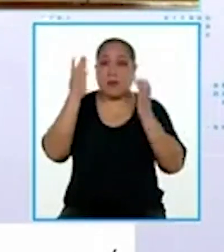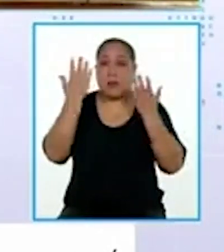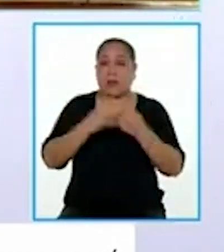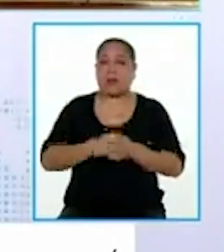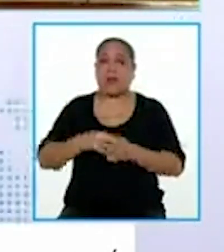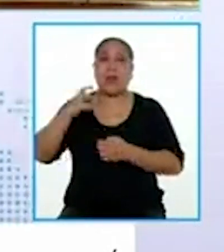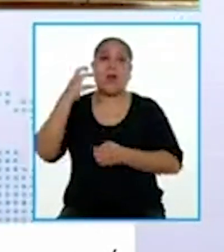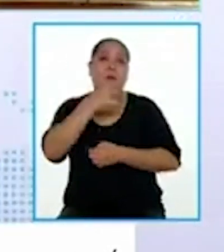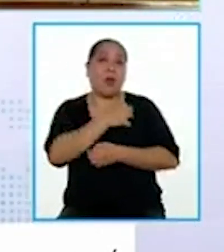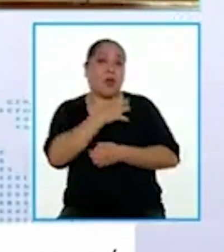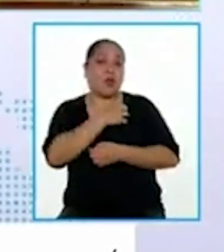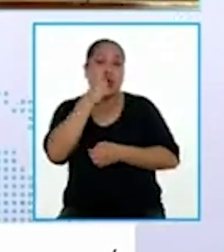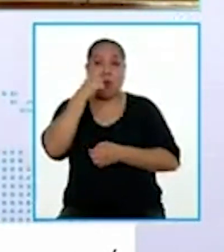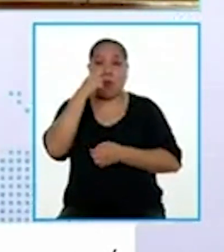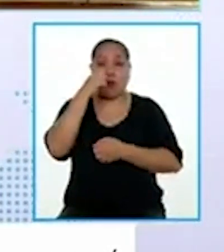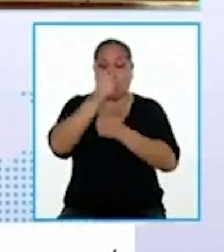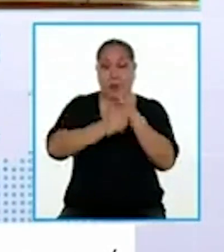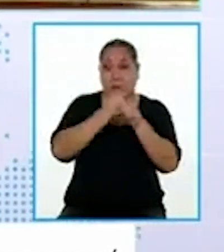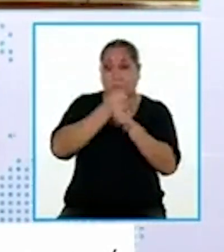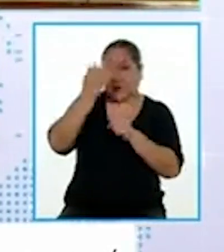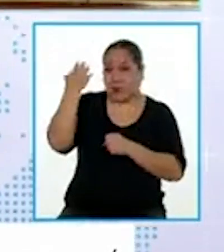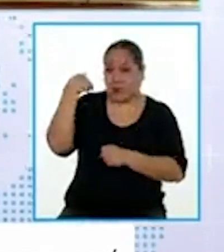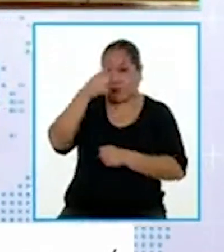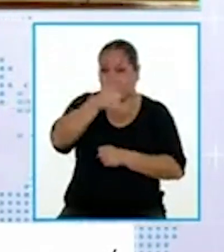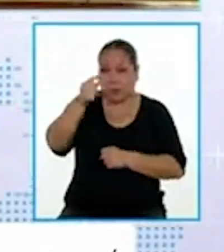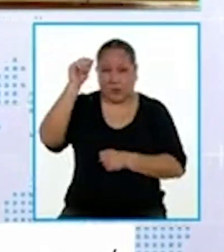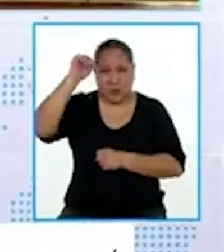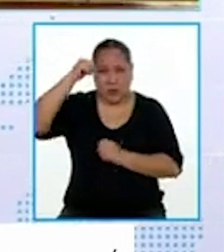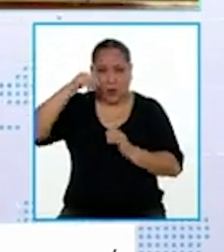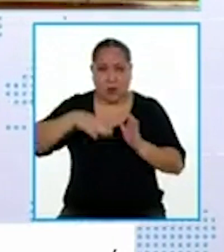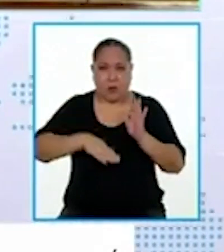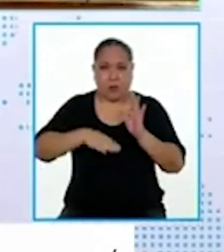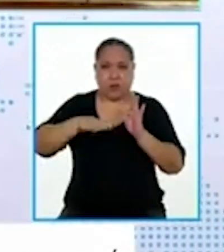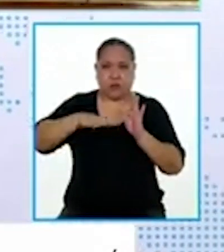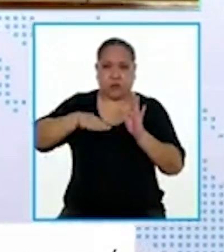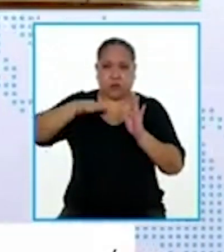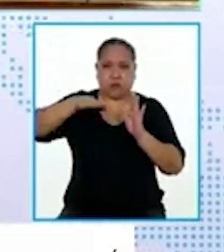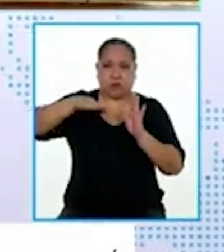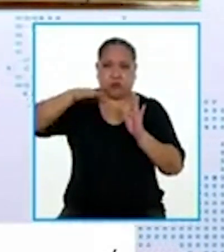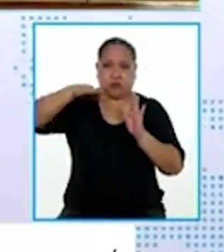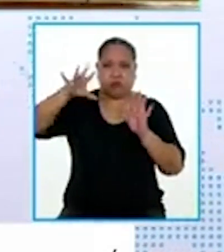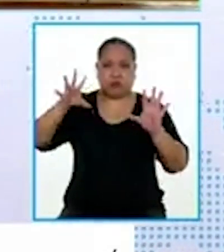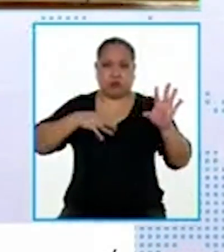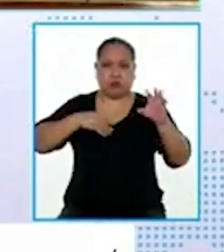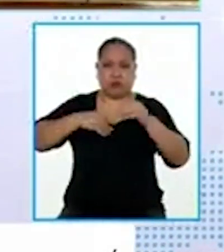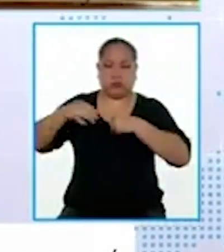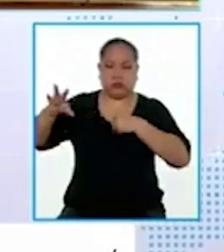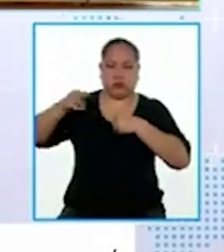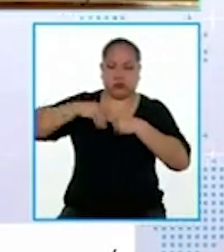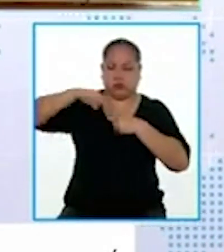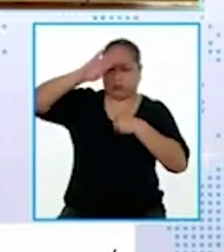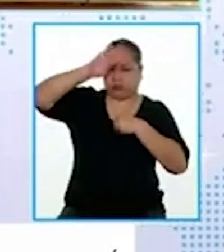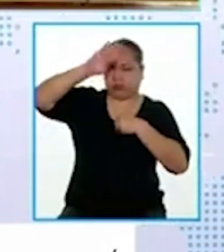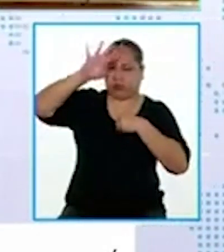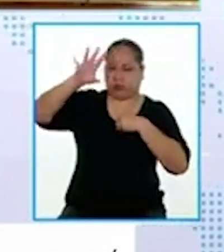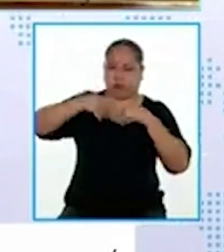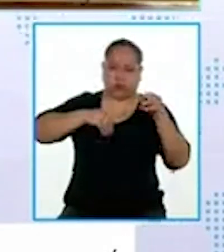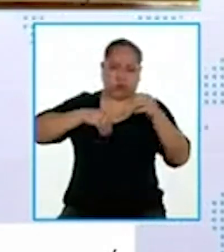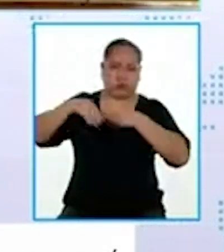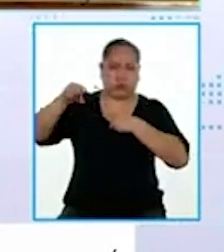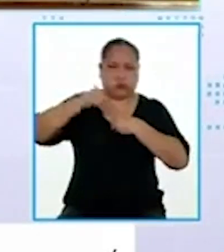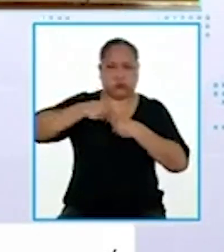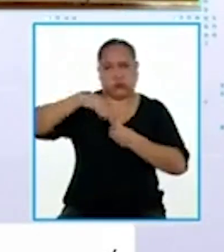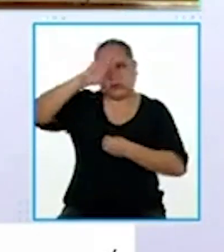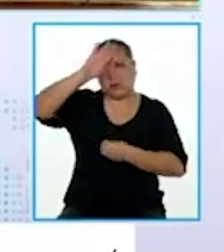mayo en junio del año pasado recuerdan ustedes cómo iban subiendo y van subiendo los contagiados cómo iban subiendo